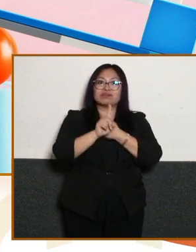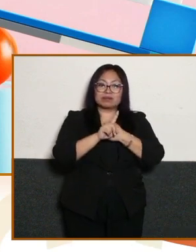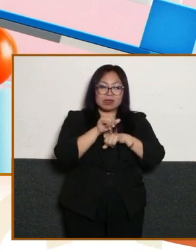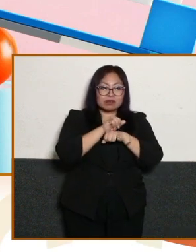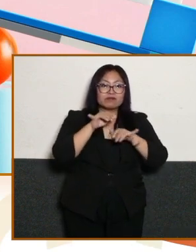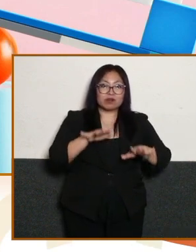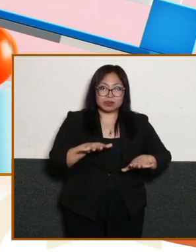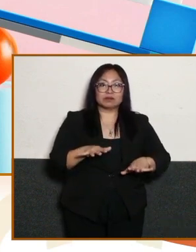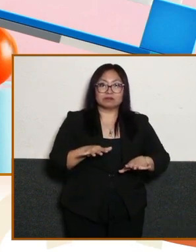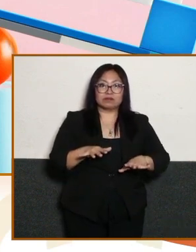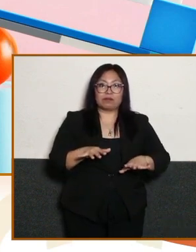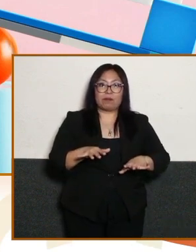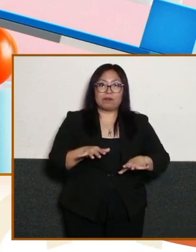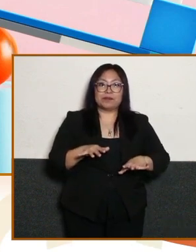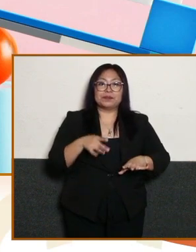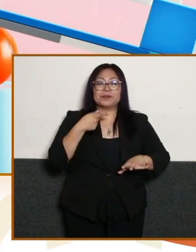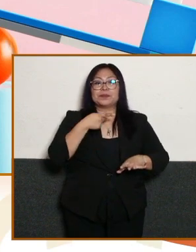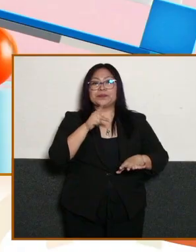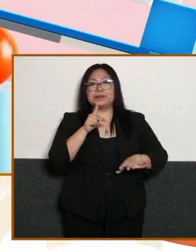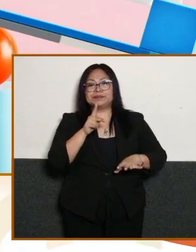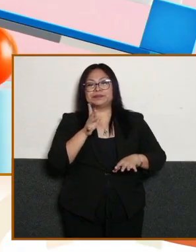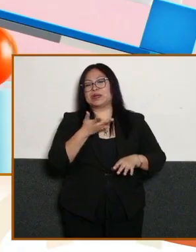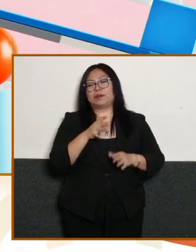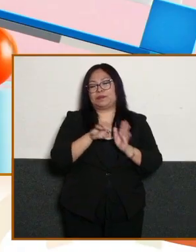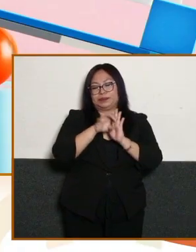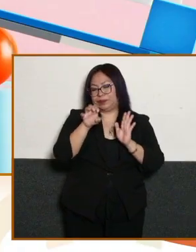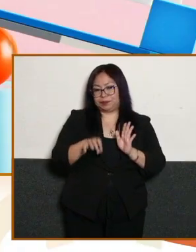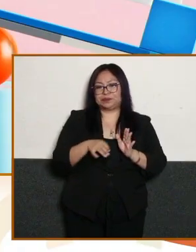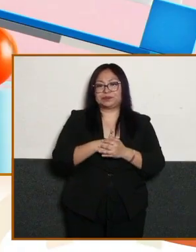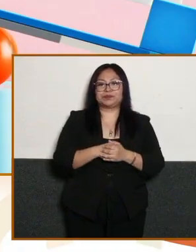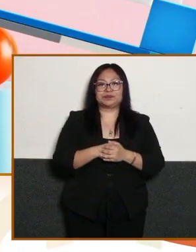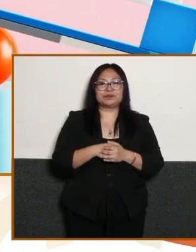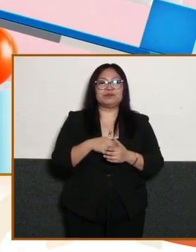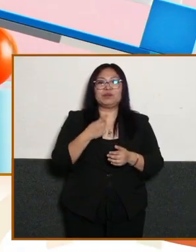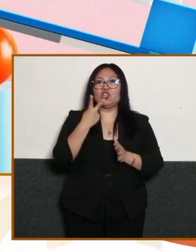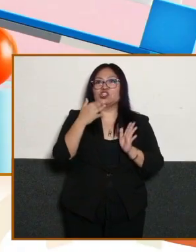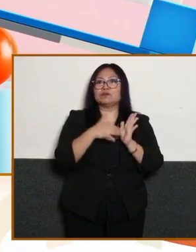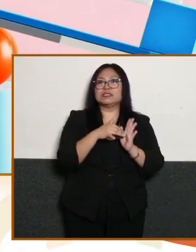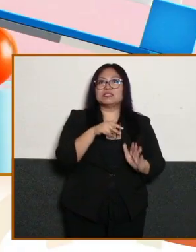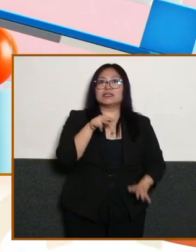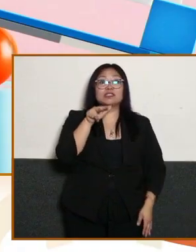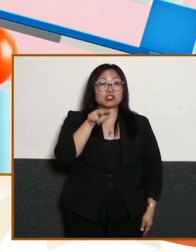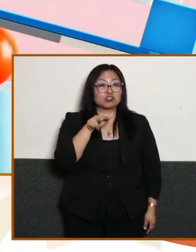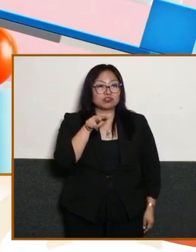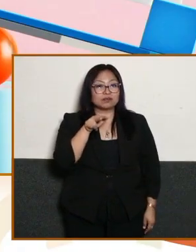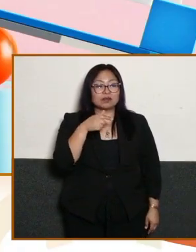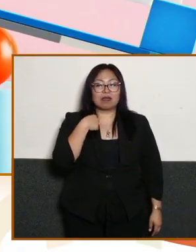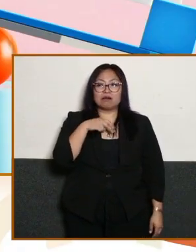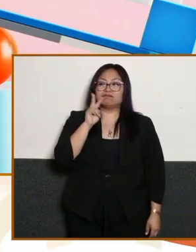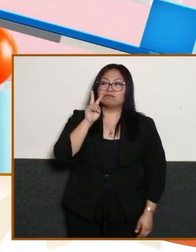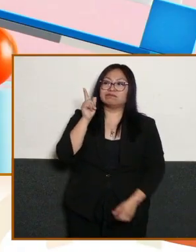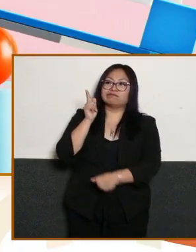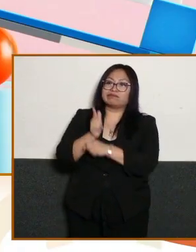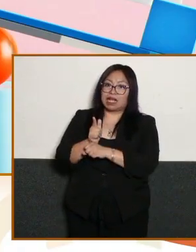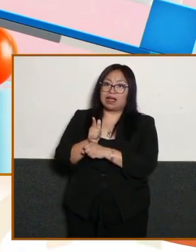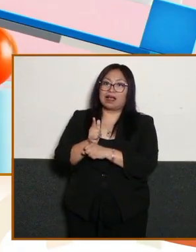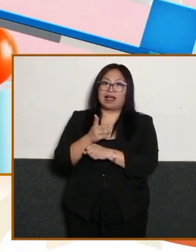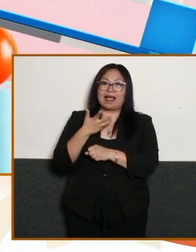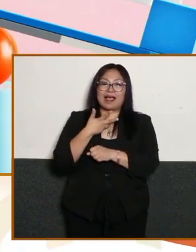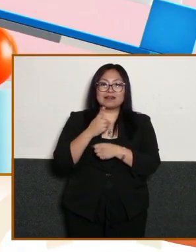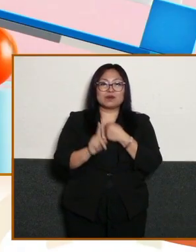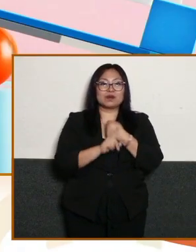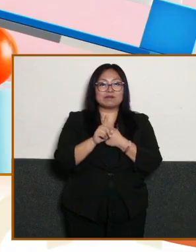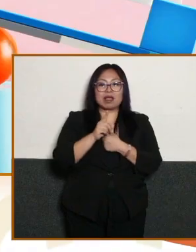parte. Robándome su ejemplo, por ejemplo, desde 2018 vimos que tenían sesgos de